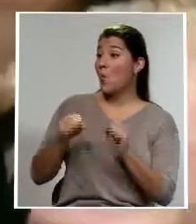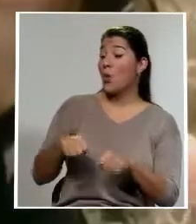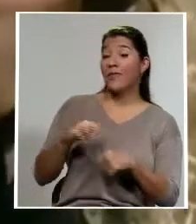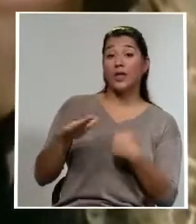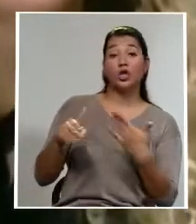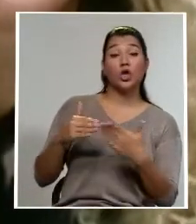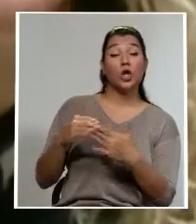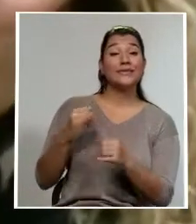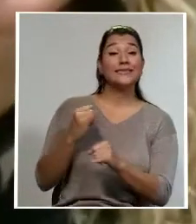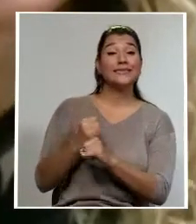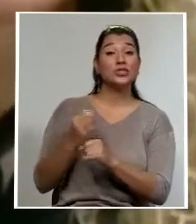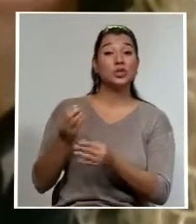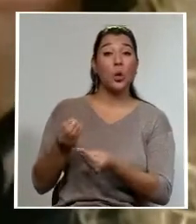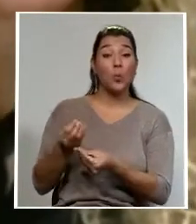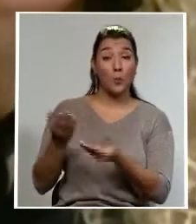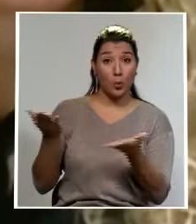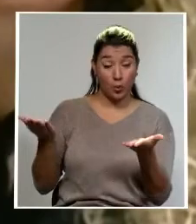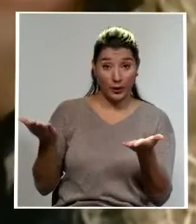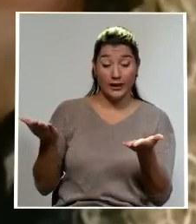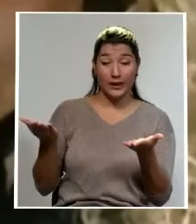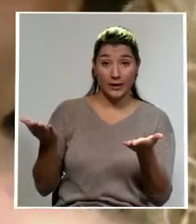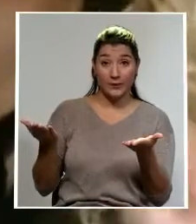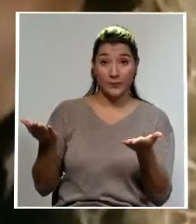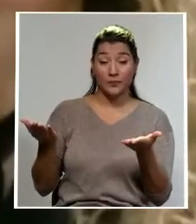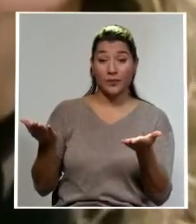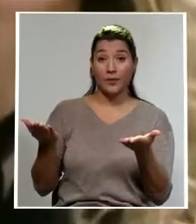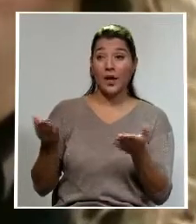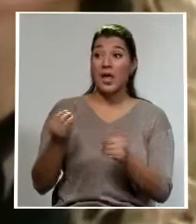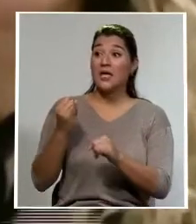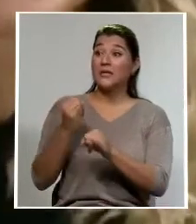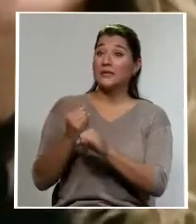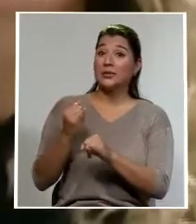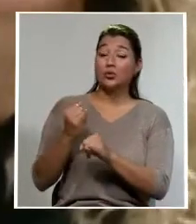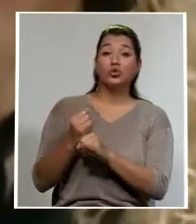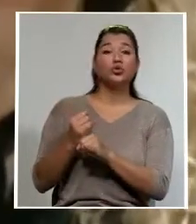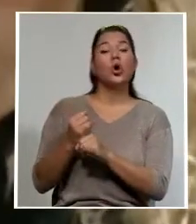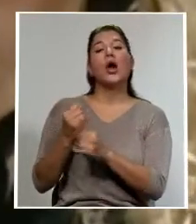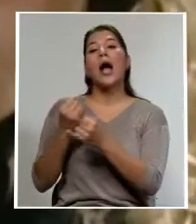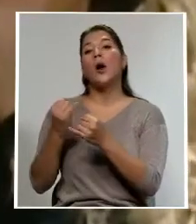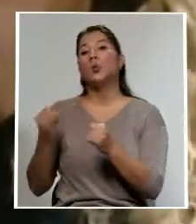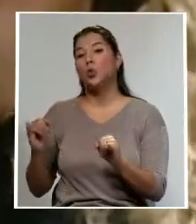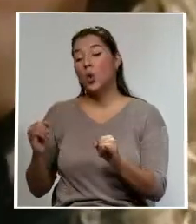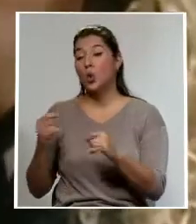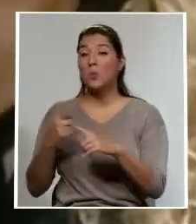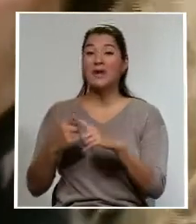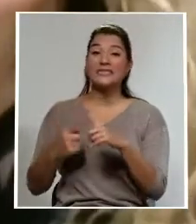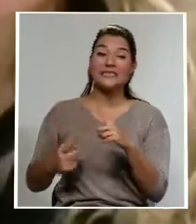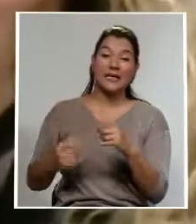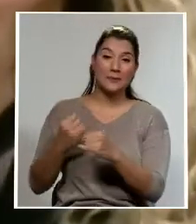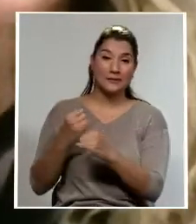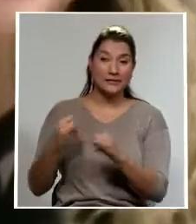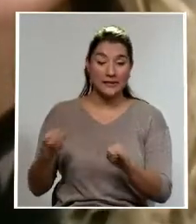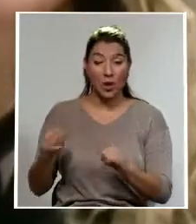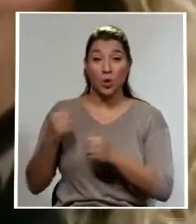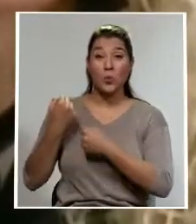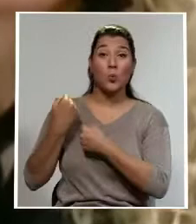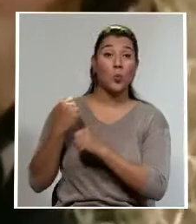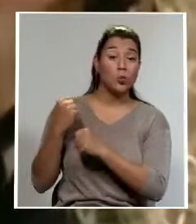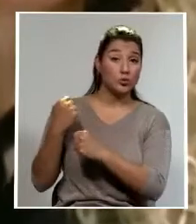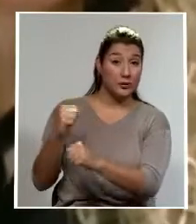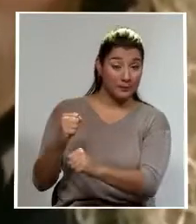pública, centralizada y descentralizada, instituciones autónomas, semiautónomas, las